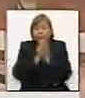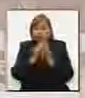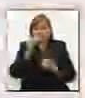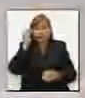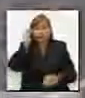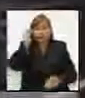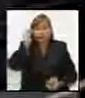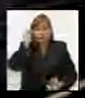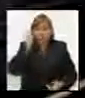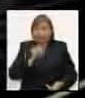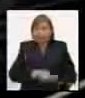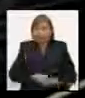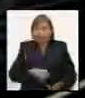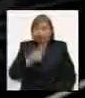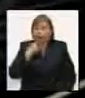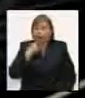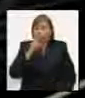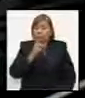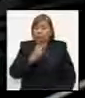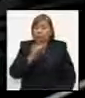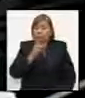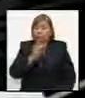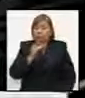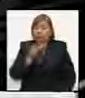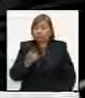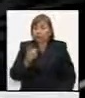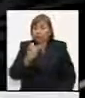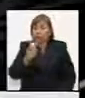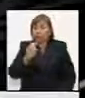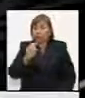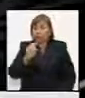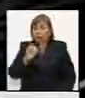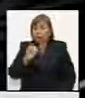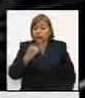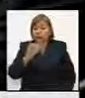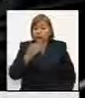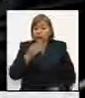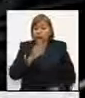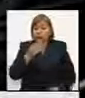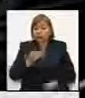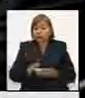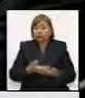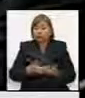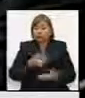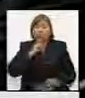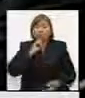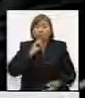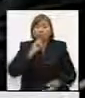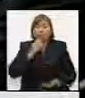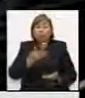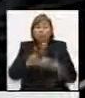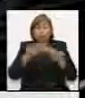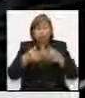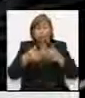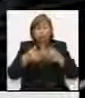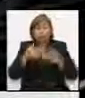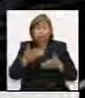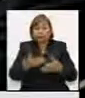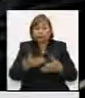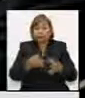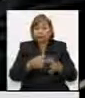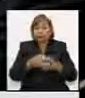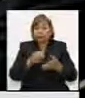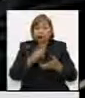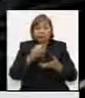Ingenieros. El uso y aplicaciones de litio es muy ampliamente utilizado en baterías estos últimos